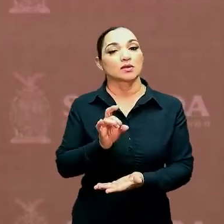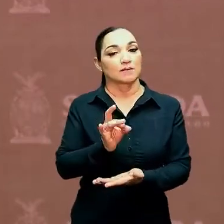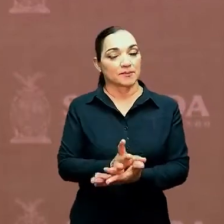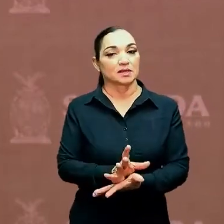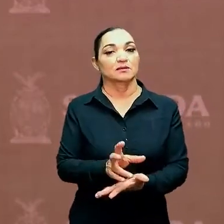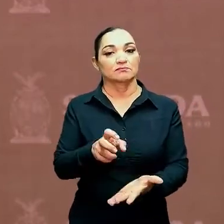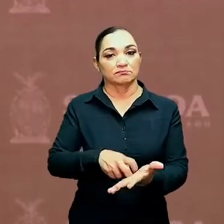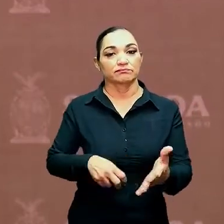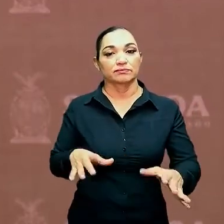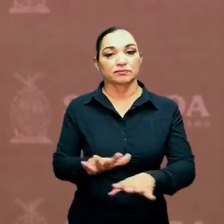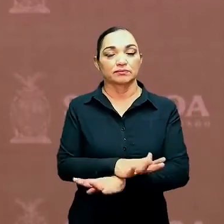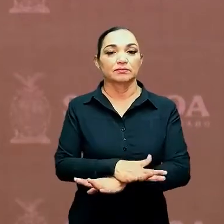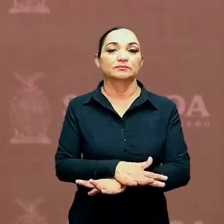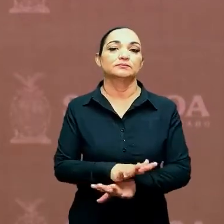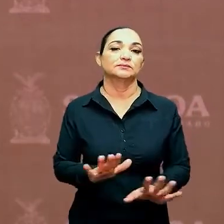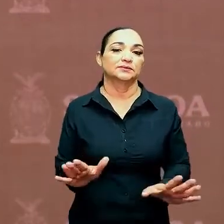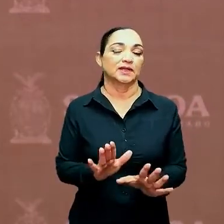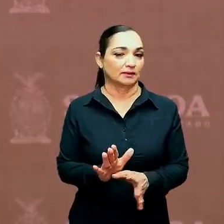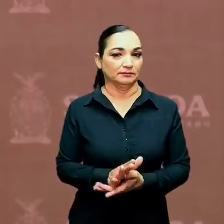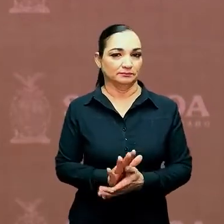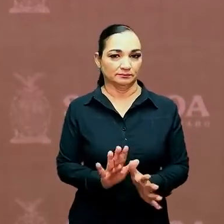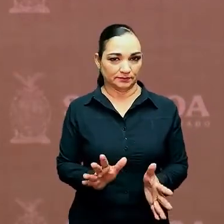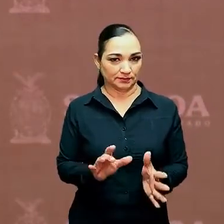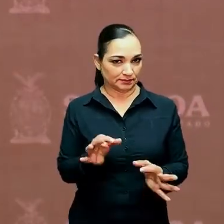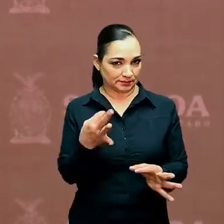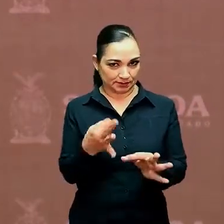Quiero decirles, ya, Bernardino, ya quedamos.